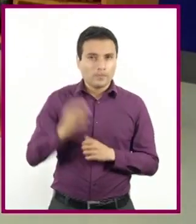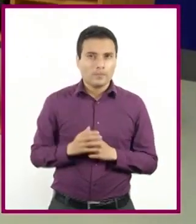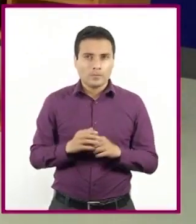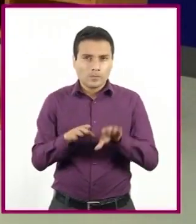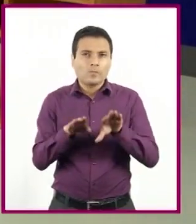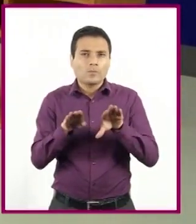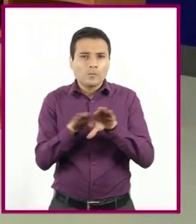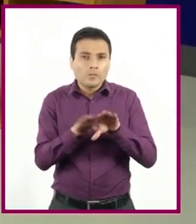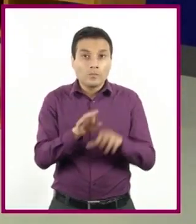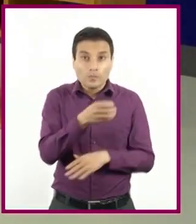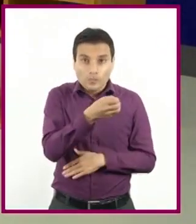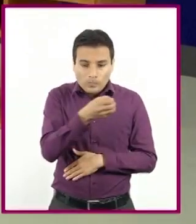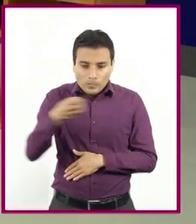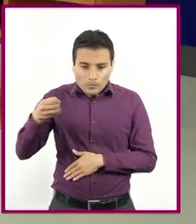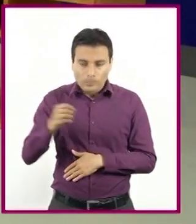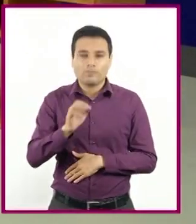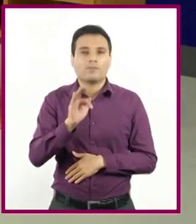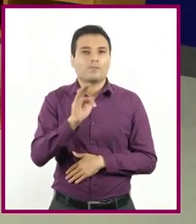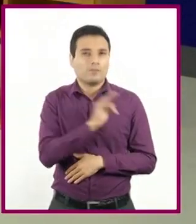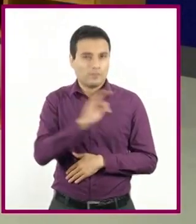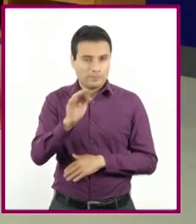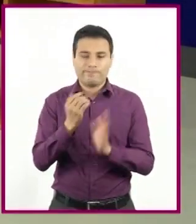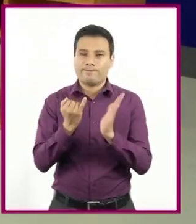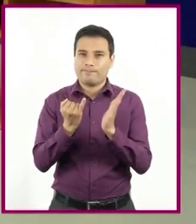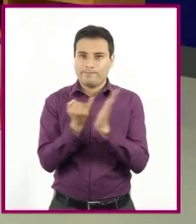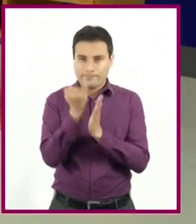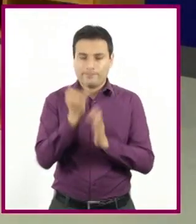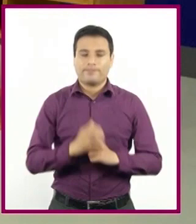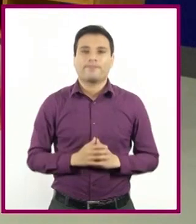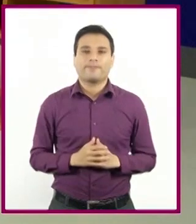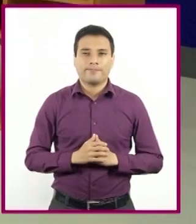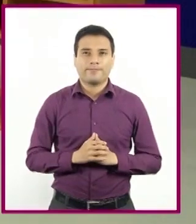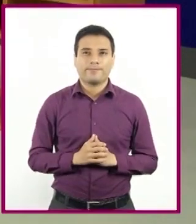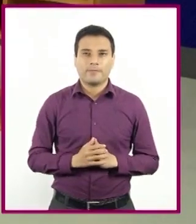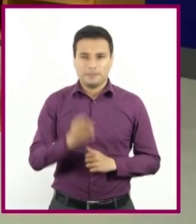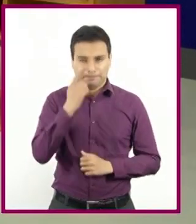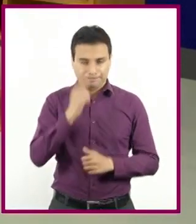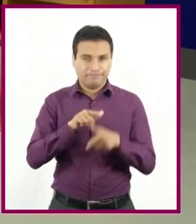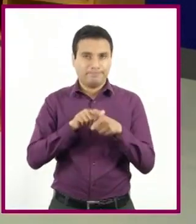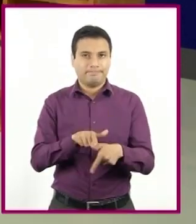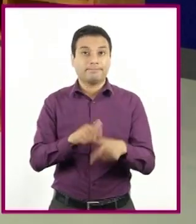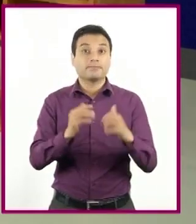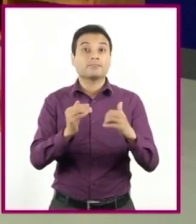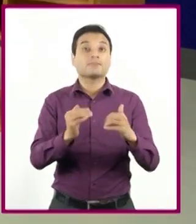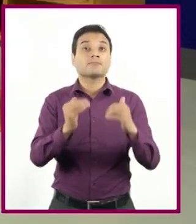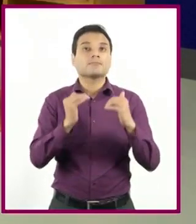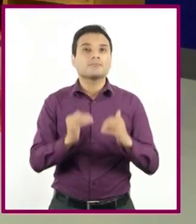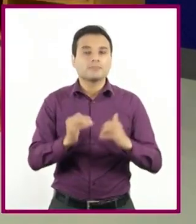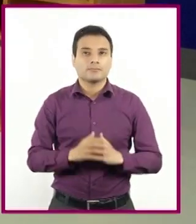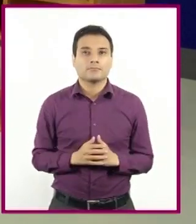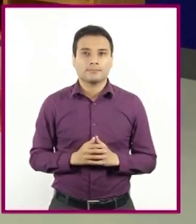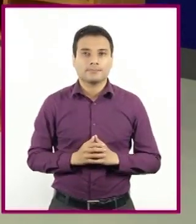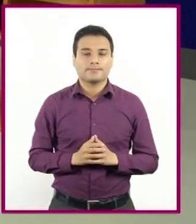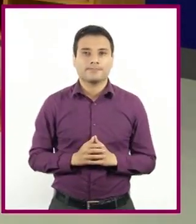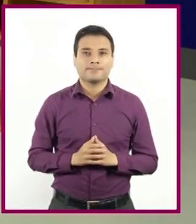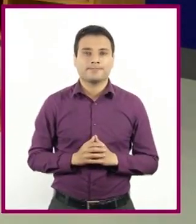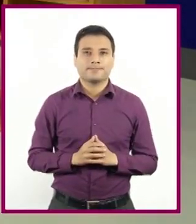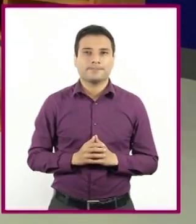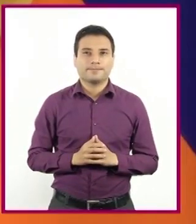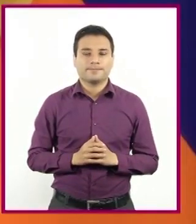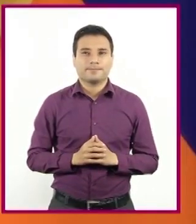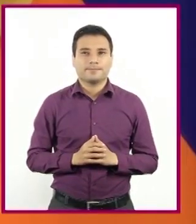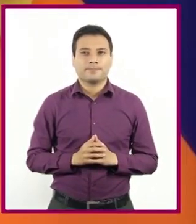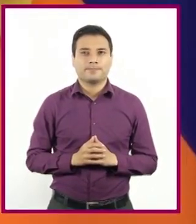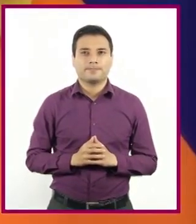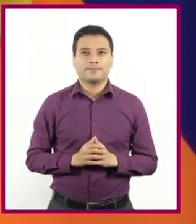la información de las culturas que investigar. Proseguimos con el número y nombre de